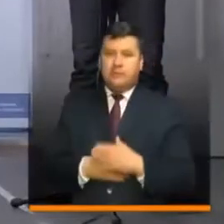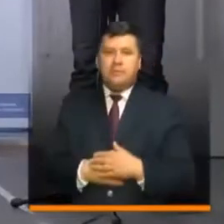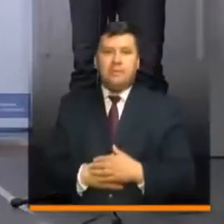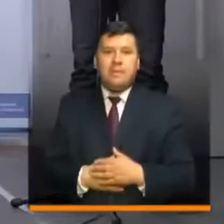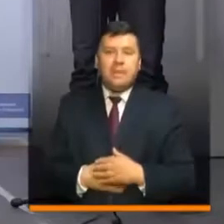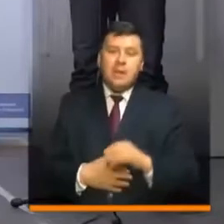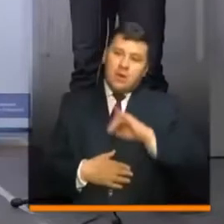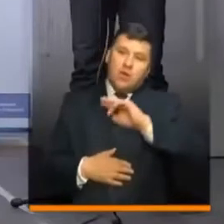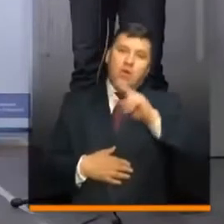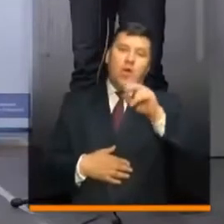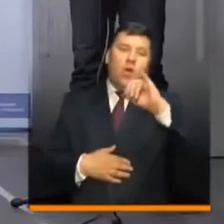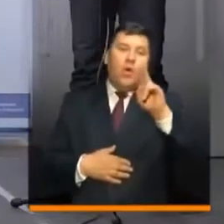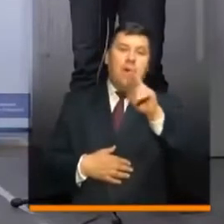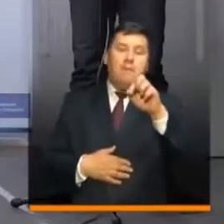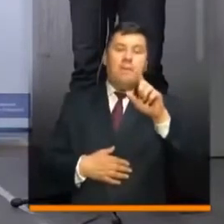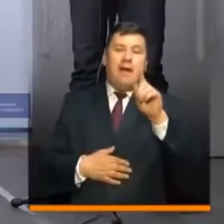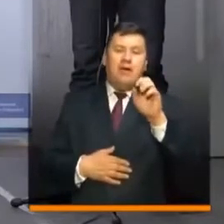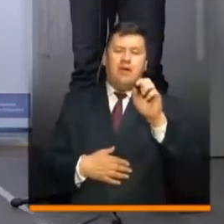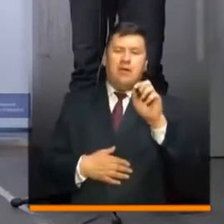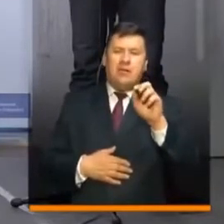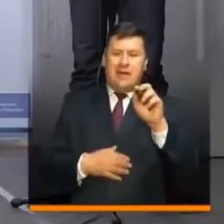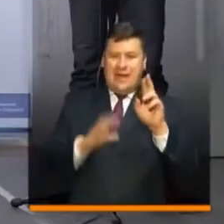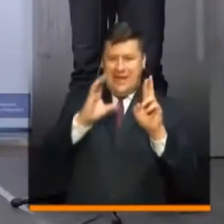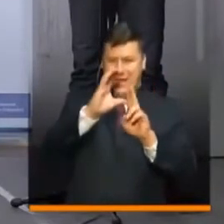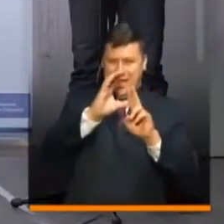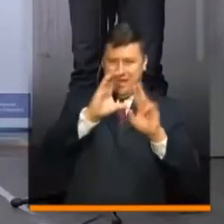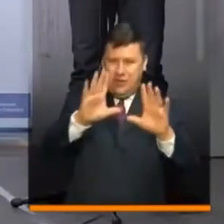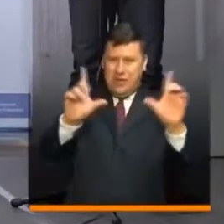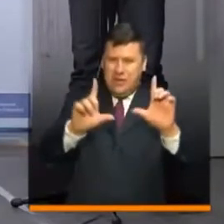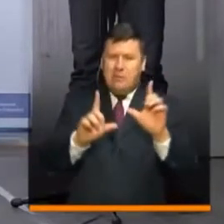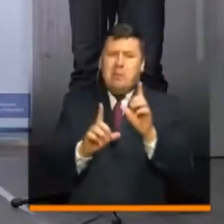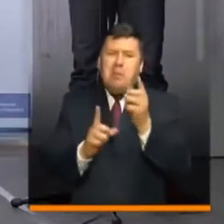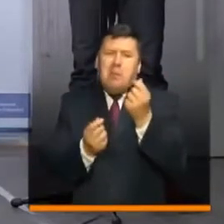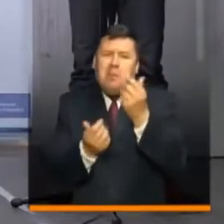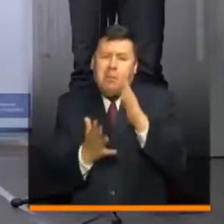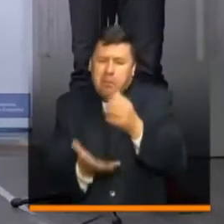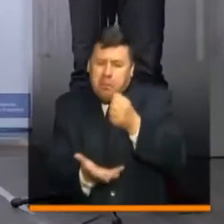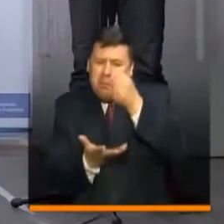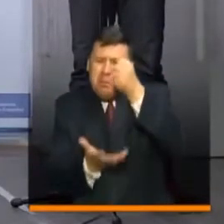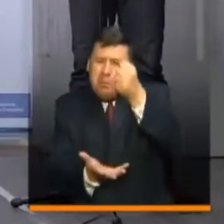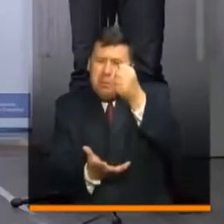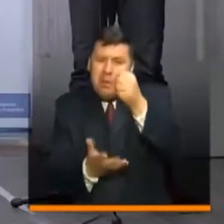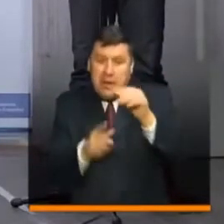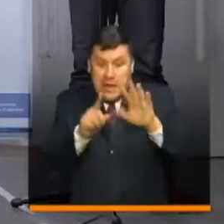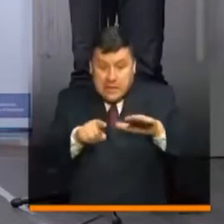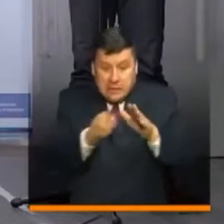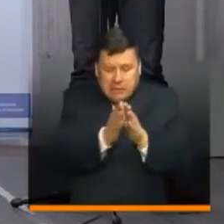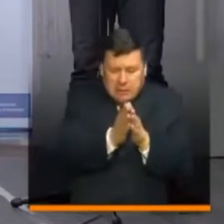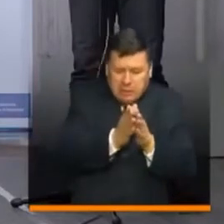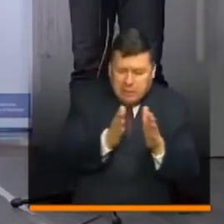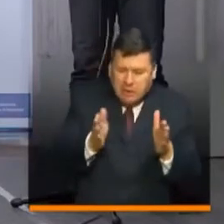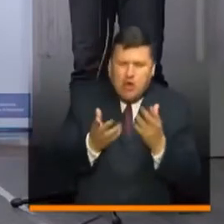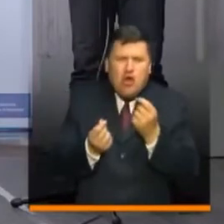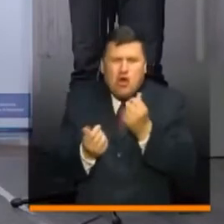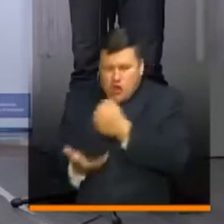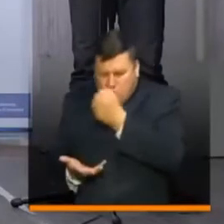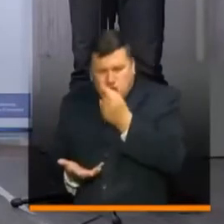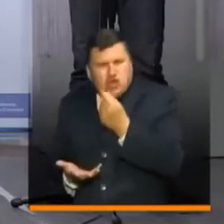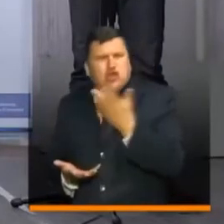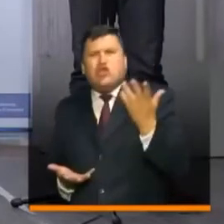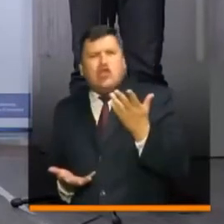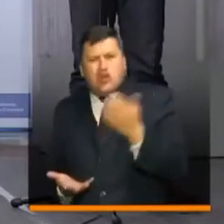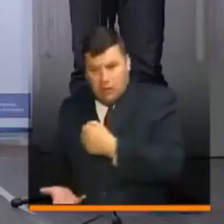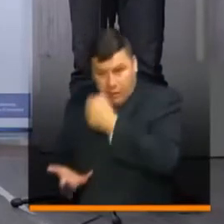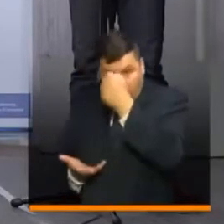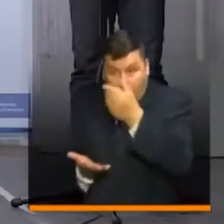juan pablo lópez de rcn televisión cuánto es el presupuesto estimado para esos primeros seis meses y de dónde provienen esos recursos